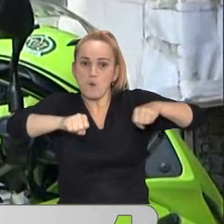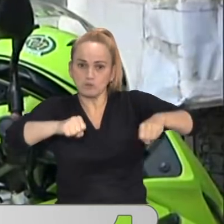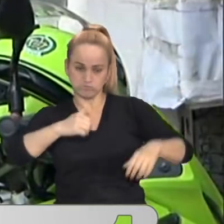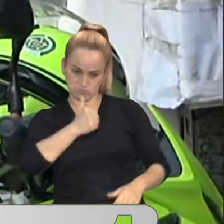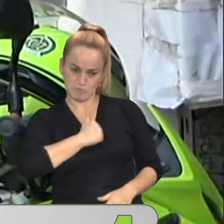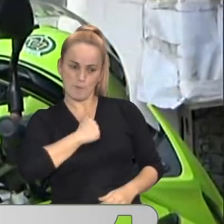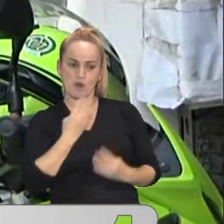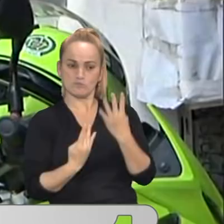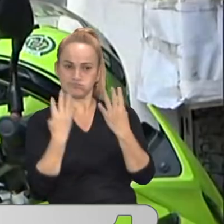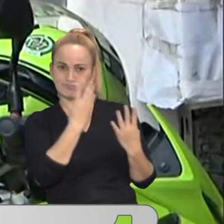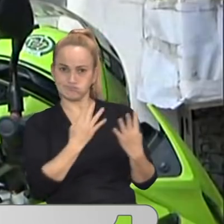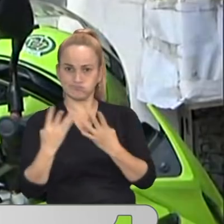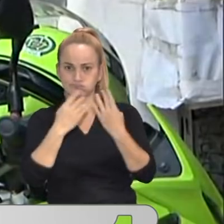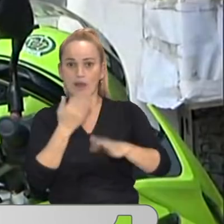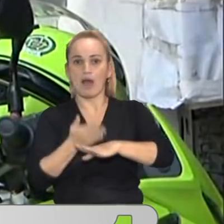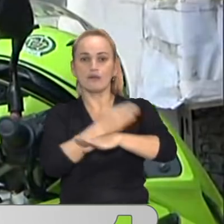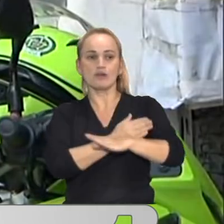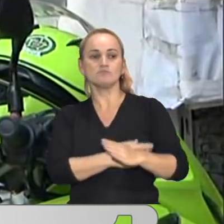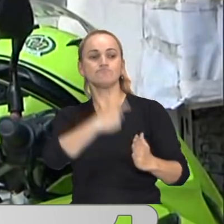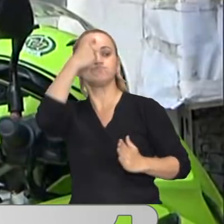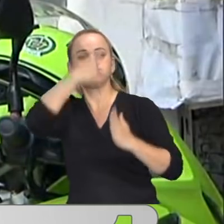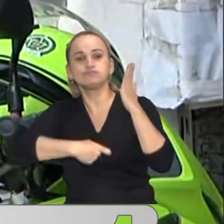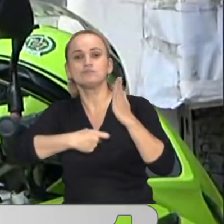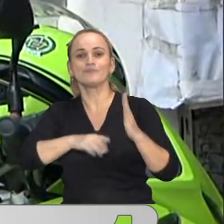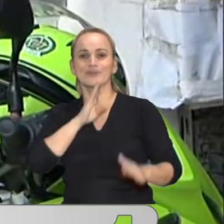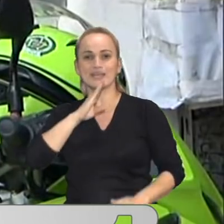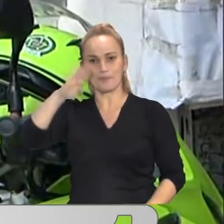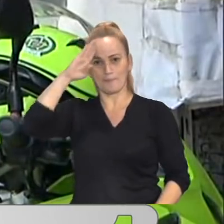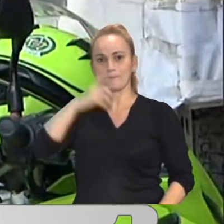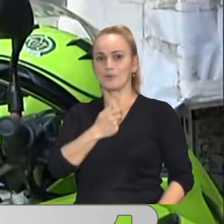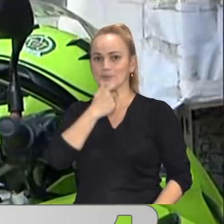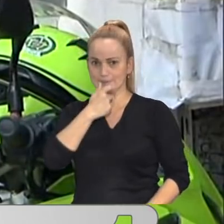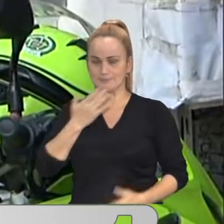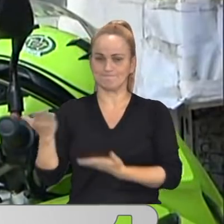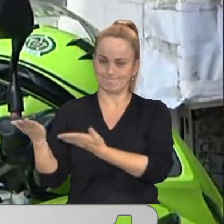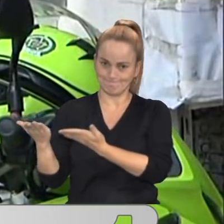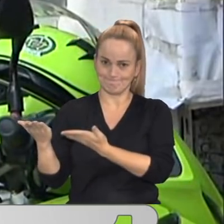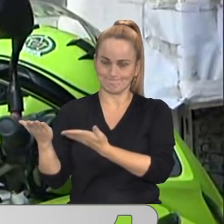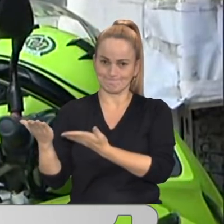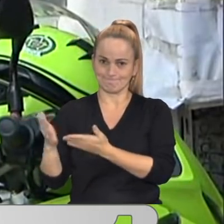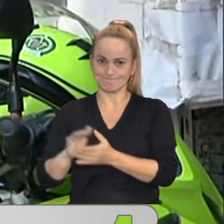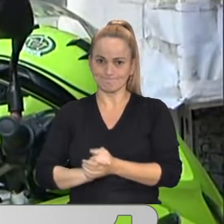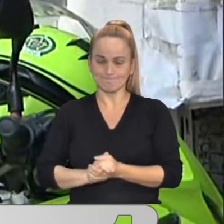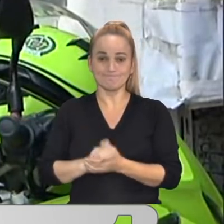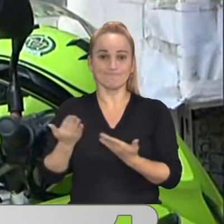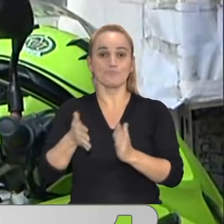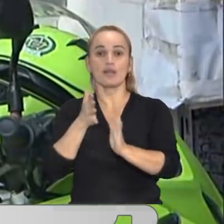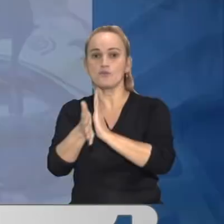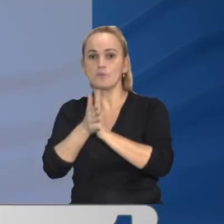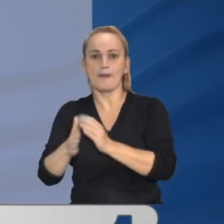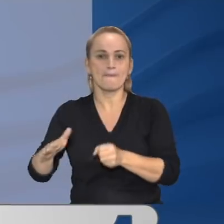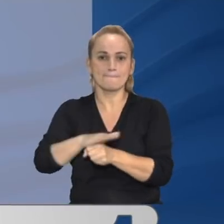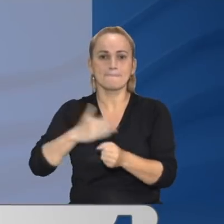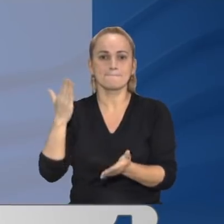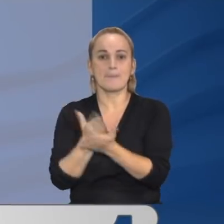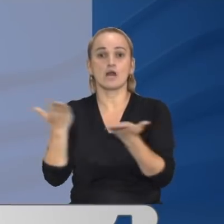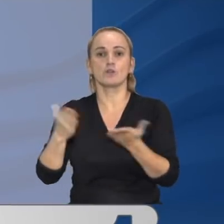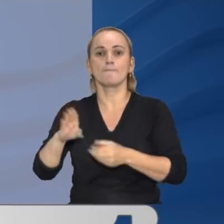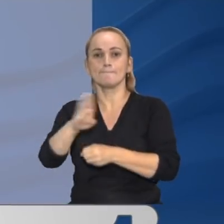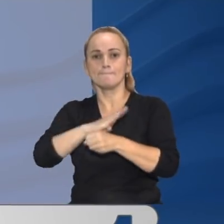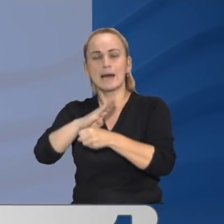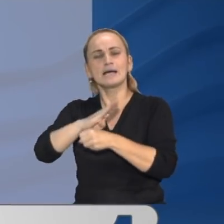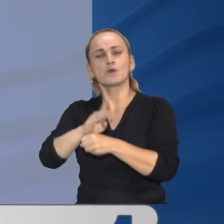motocicleta antes de que se le fuera inmovilizada por parte de la Policía de Tránsito. Este hecho se registró exactamente en el